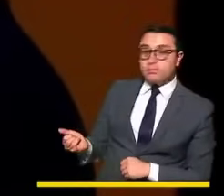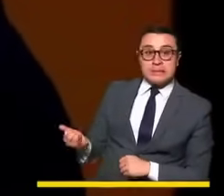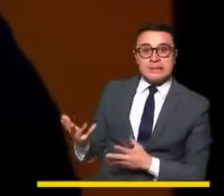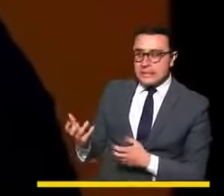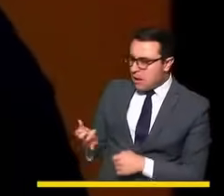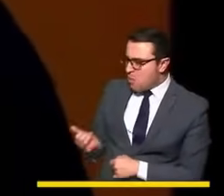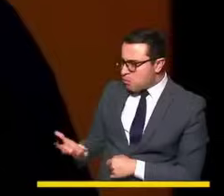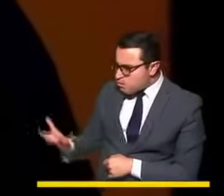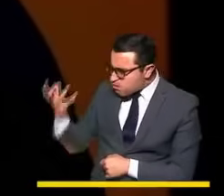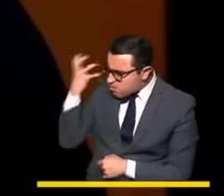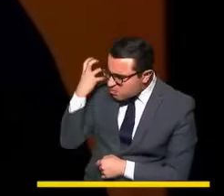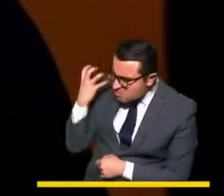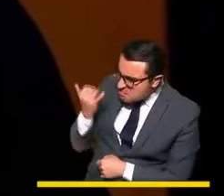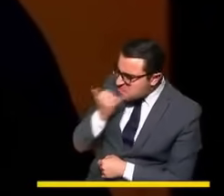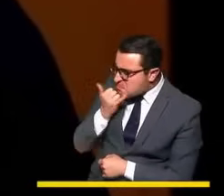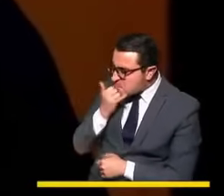había ahí.